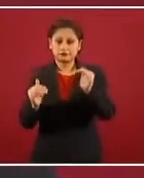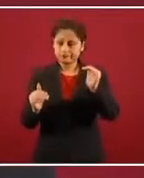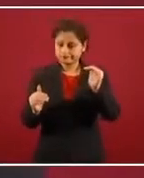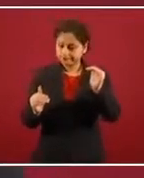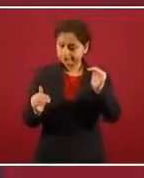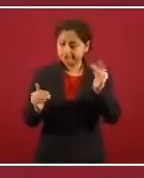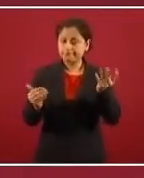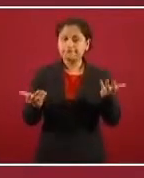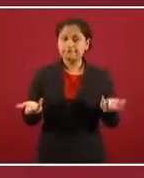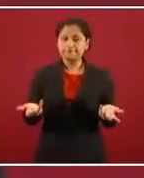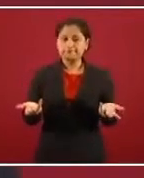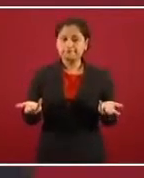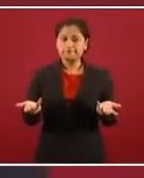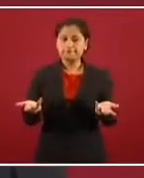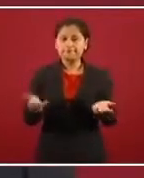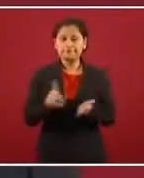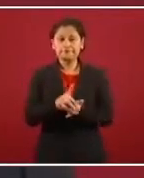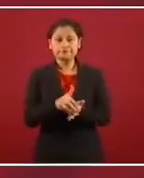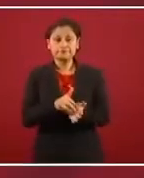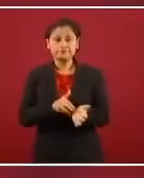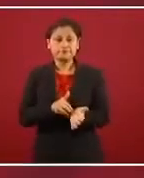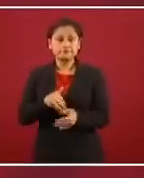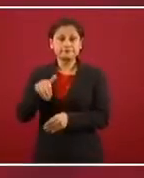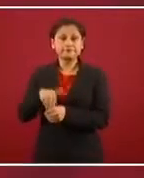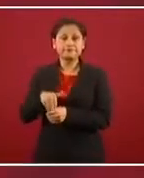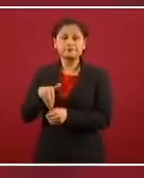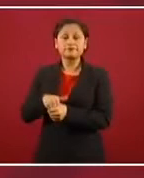Estamos hablando de un ahorro de